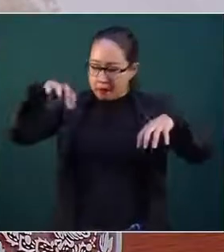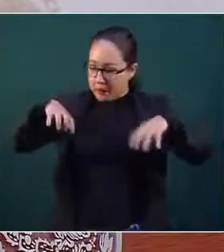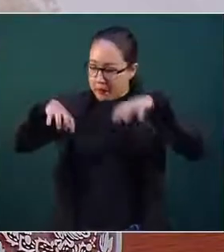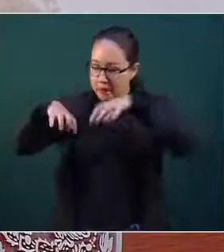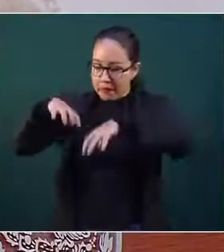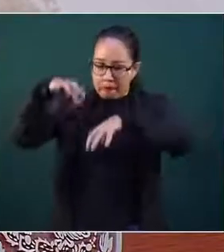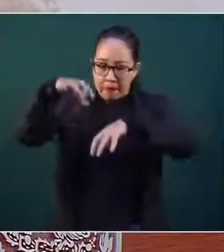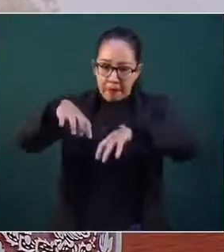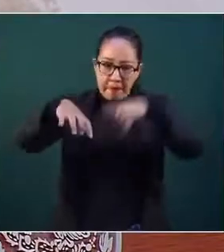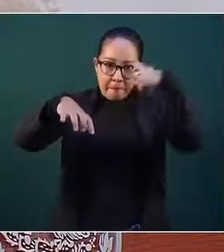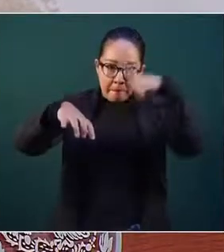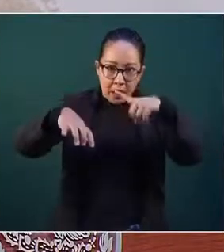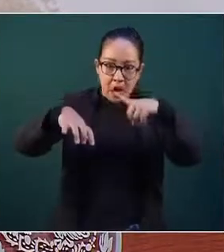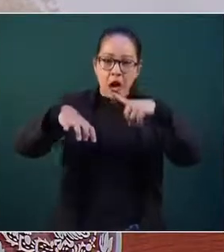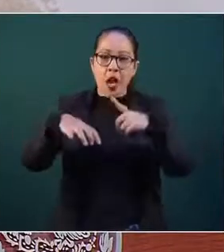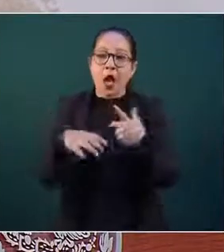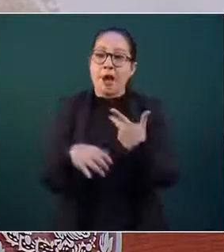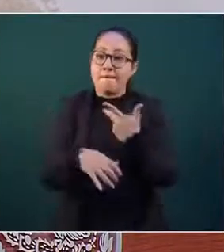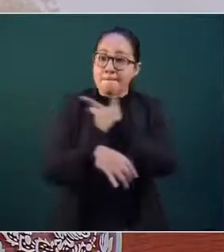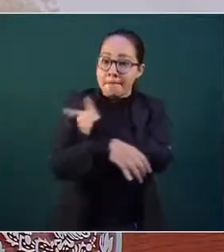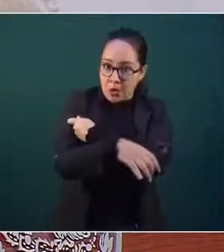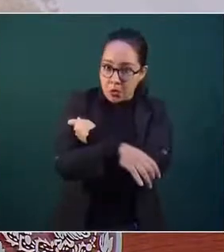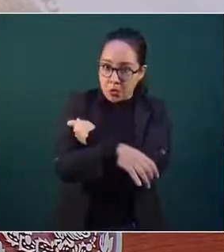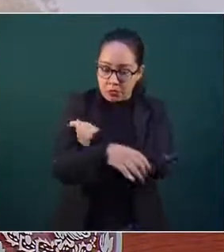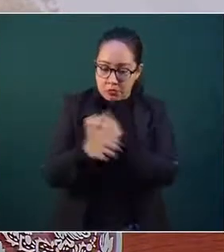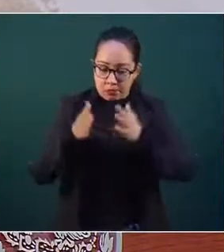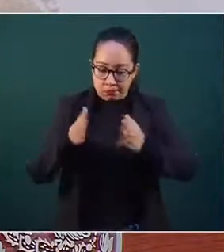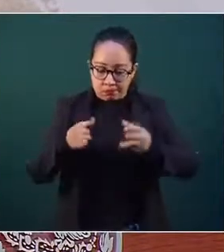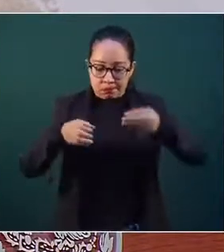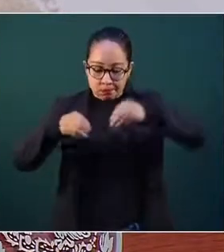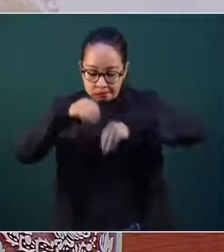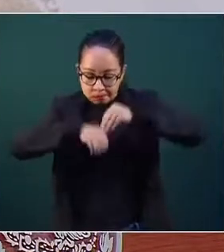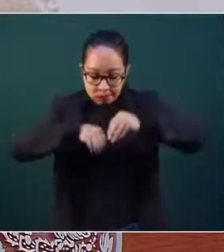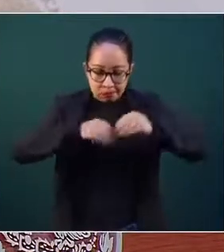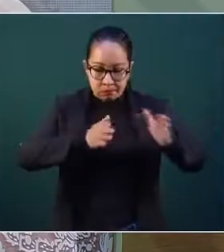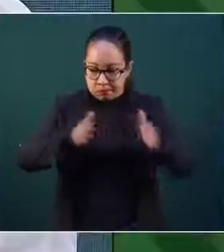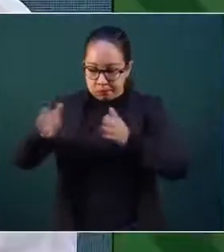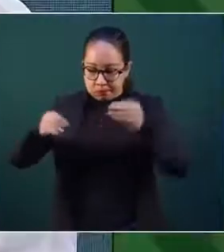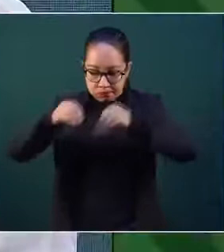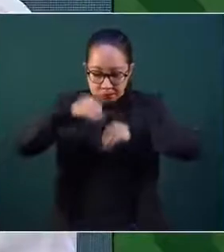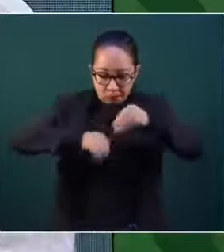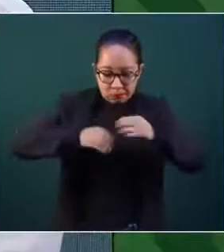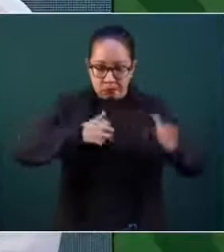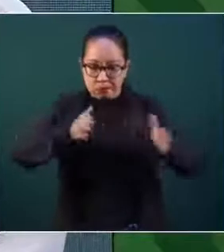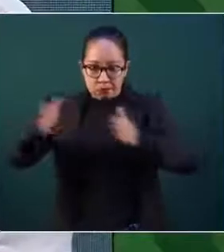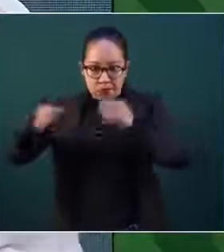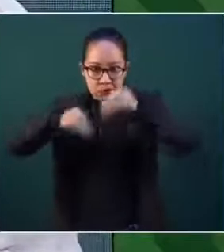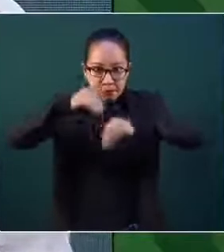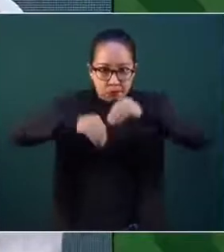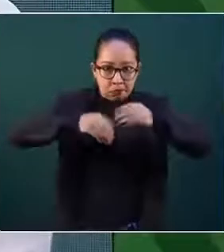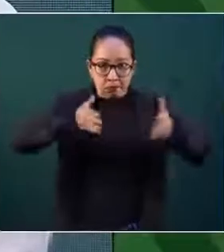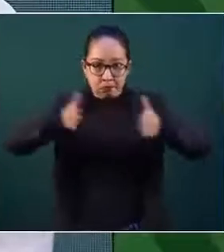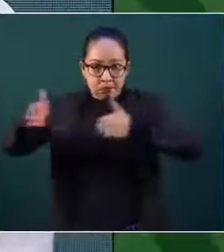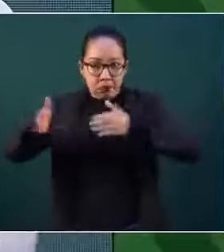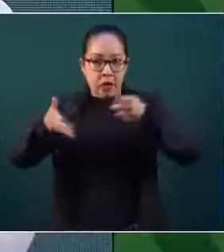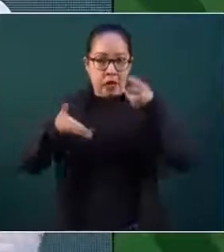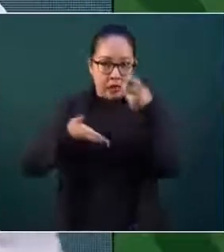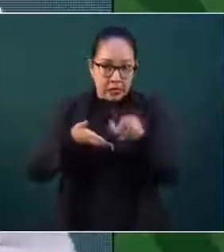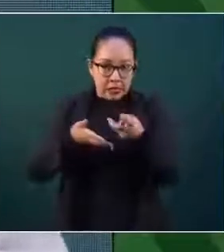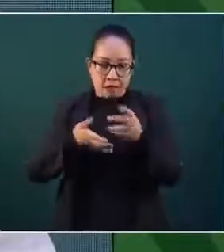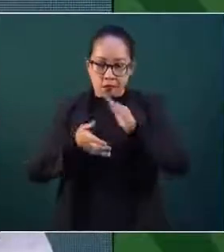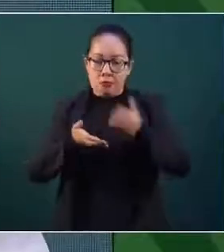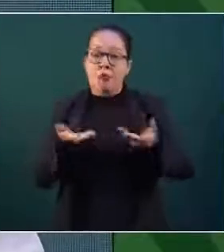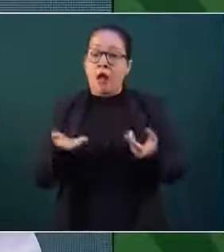de envasado de vacunas en nuestro país. Ya hay